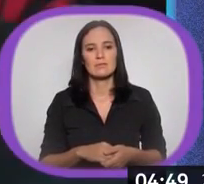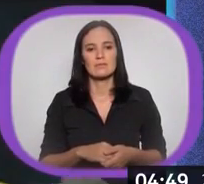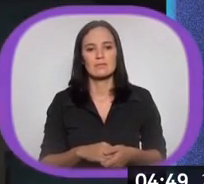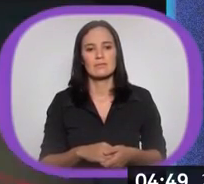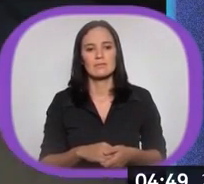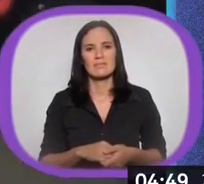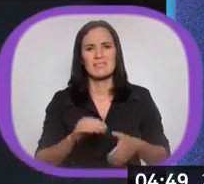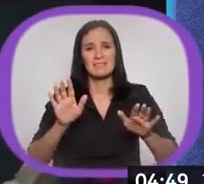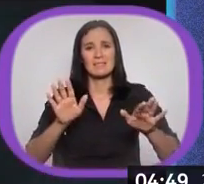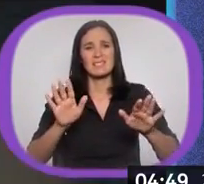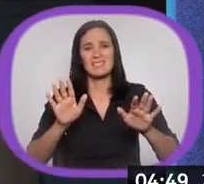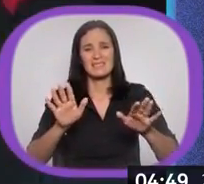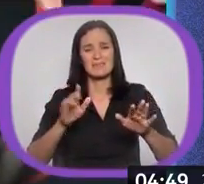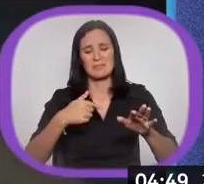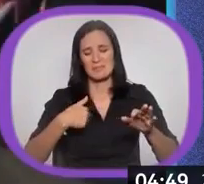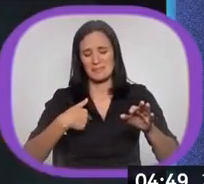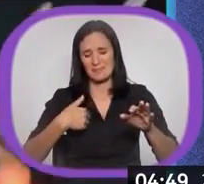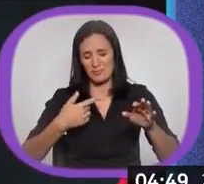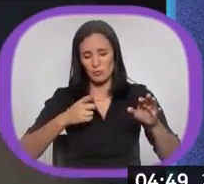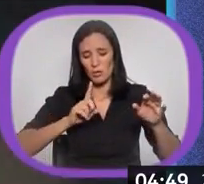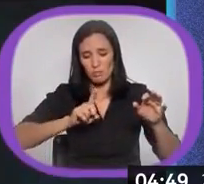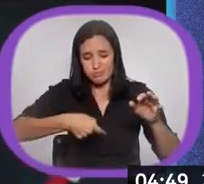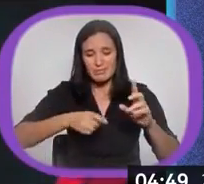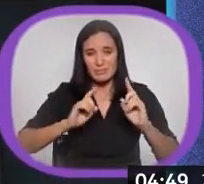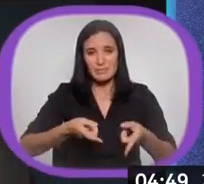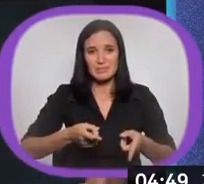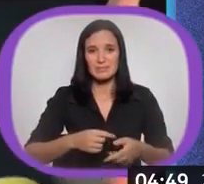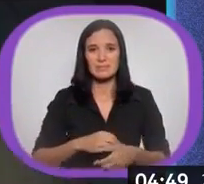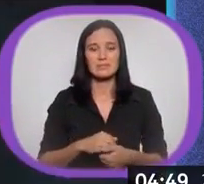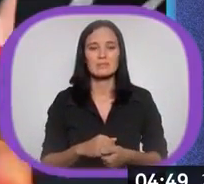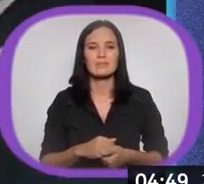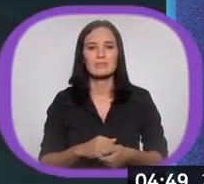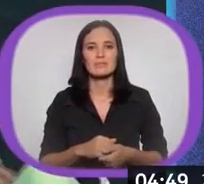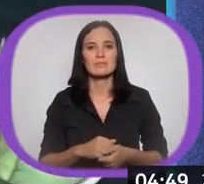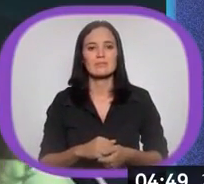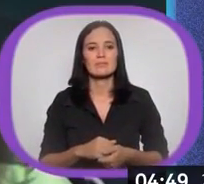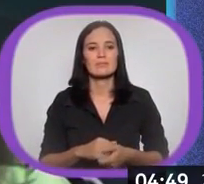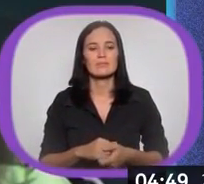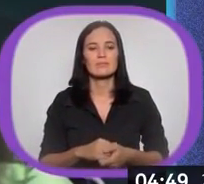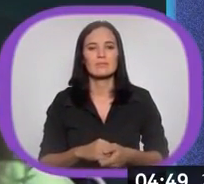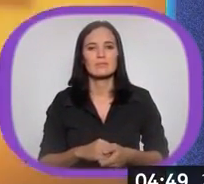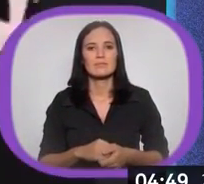Amigos, esperen. ¡Me estoy transformando!